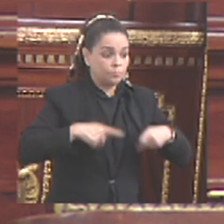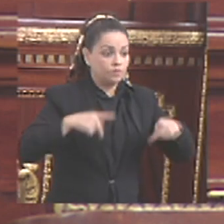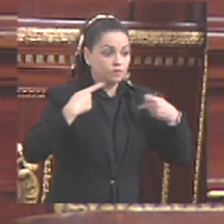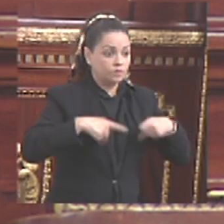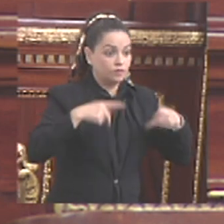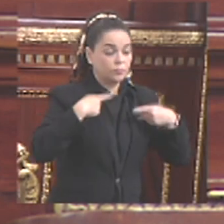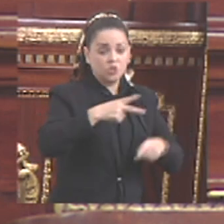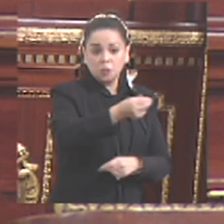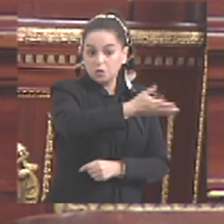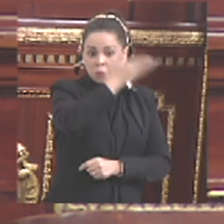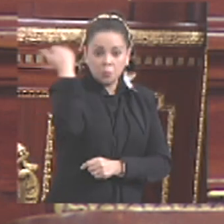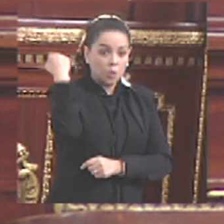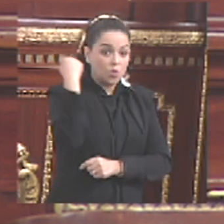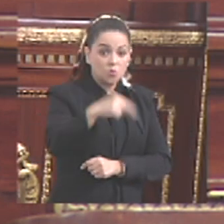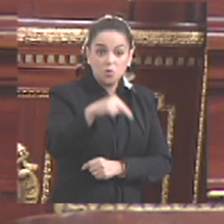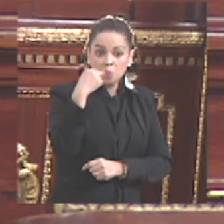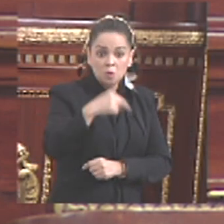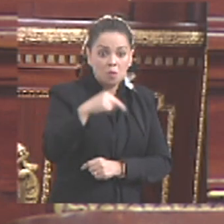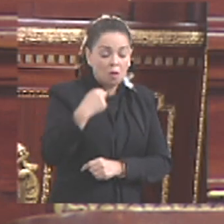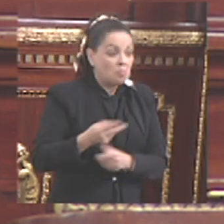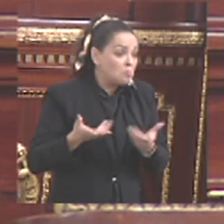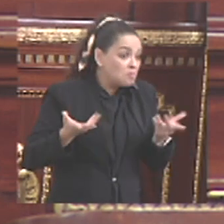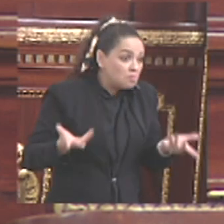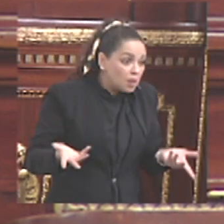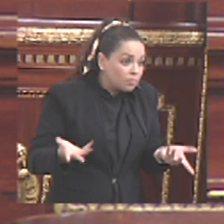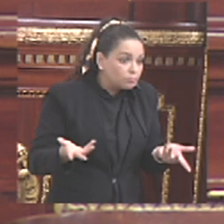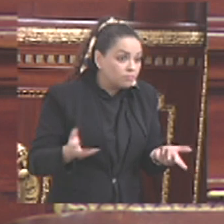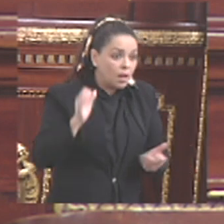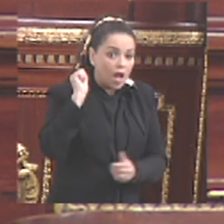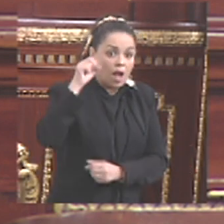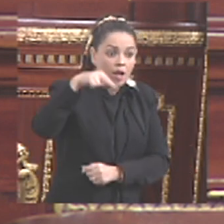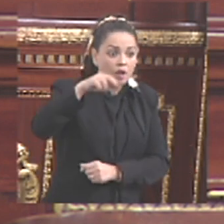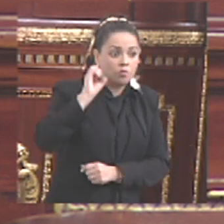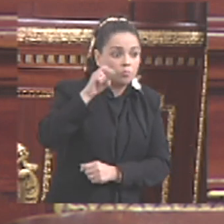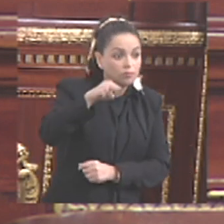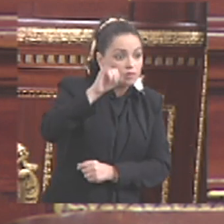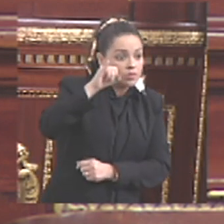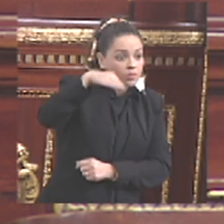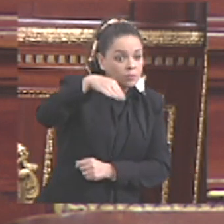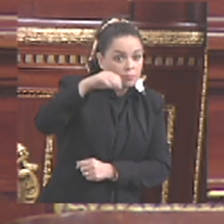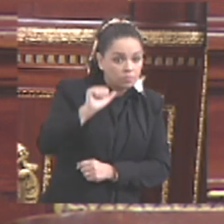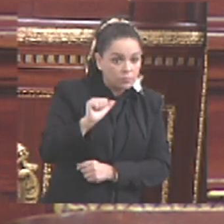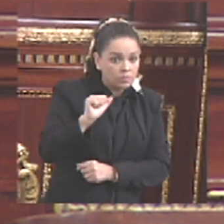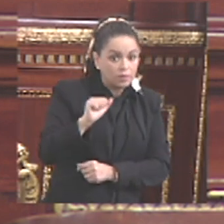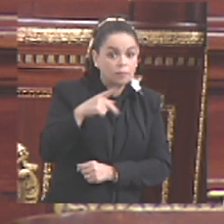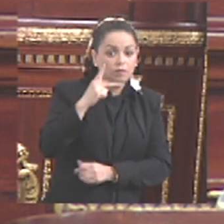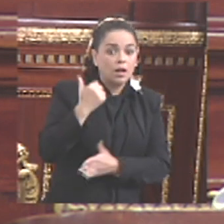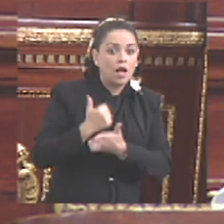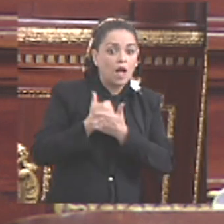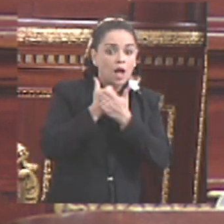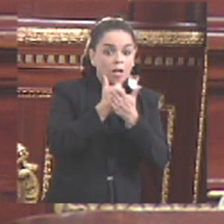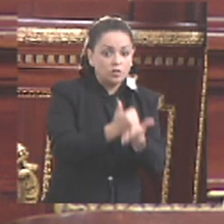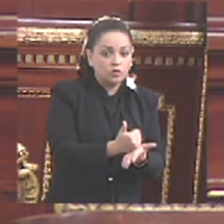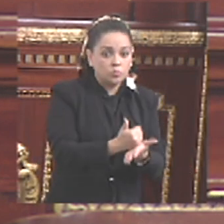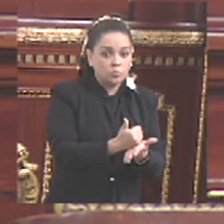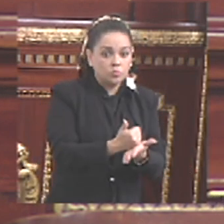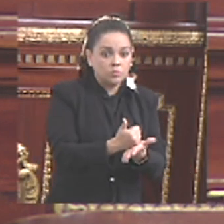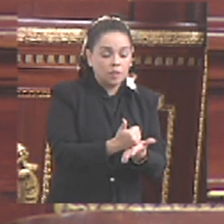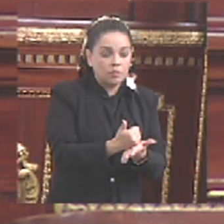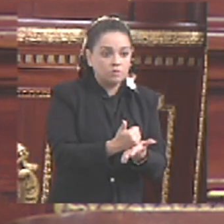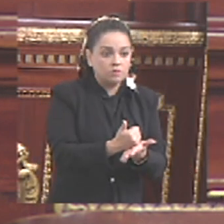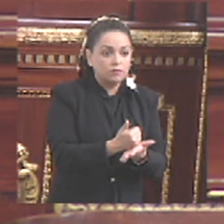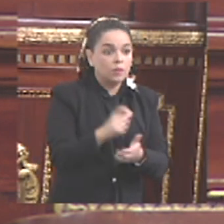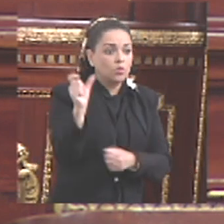anónima han colaborado para que nuestra sociedad se recupere cada vez más que enfrenta un